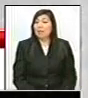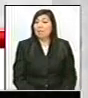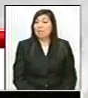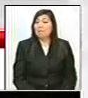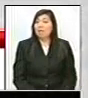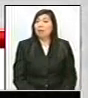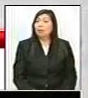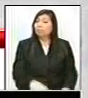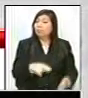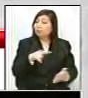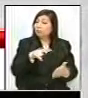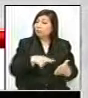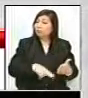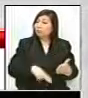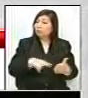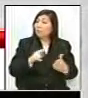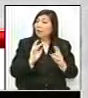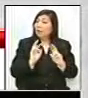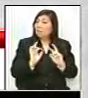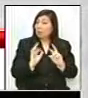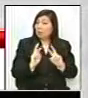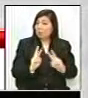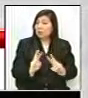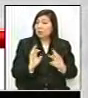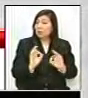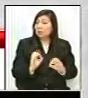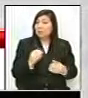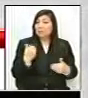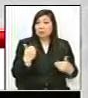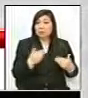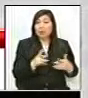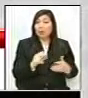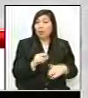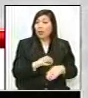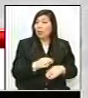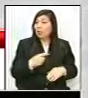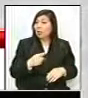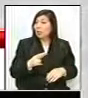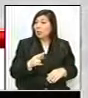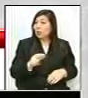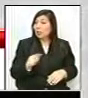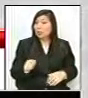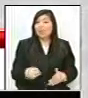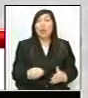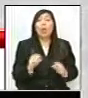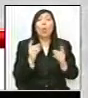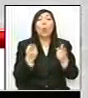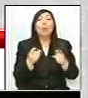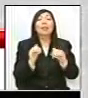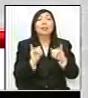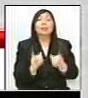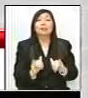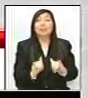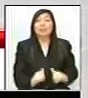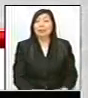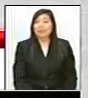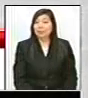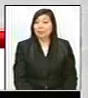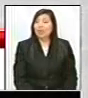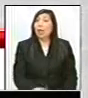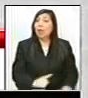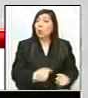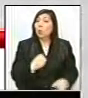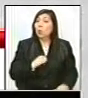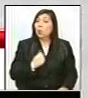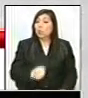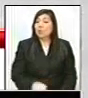y da una leída para ver si es que se le ha atribuido o no al doctor Hinostroza Pariachi el nombramiento o la ratificación de algún